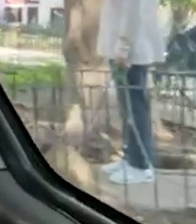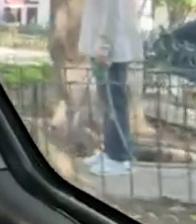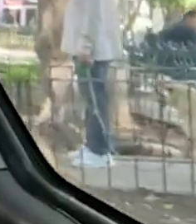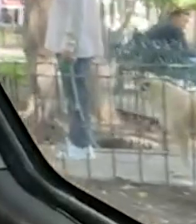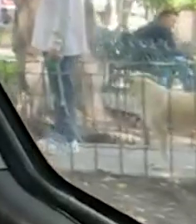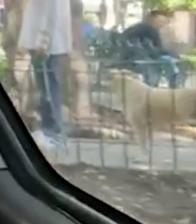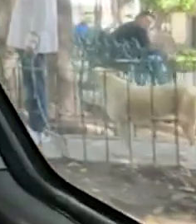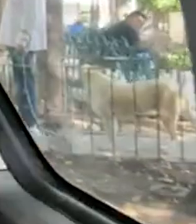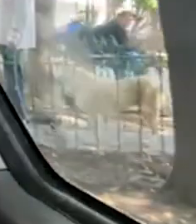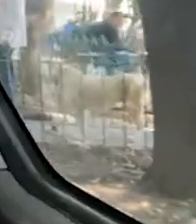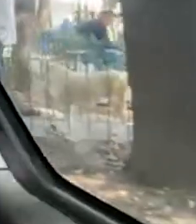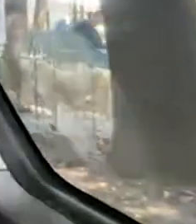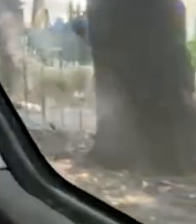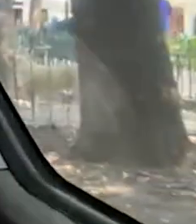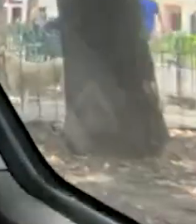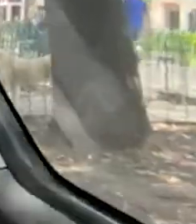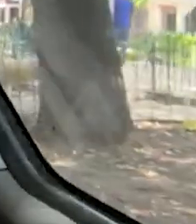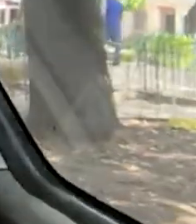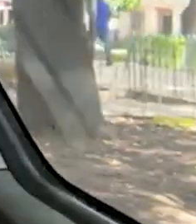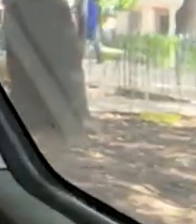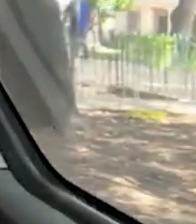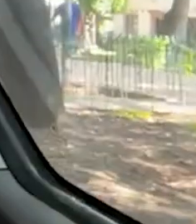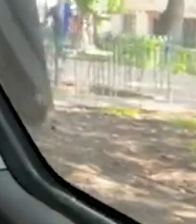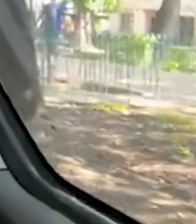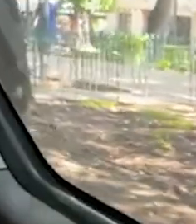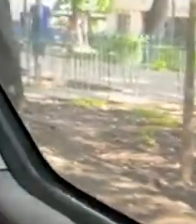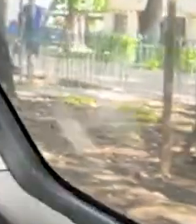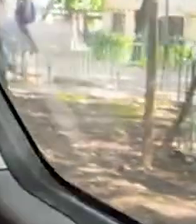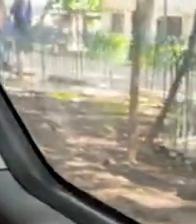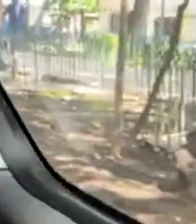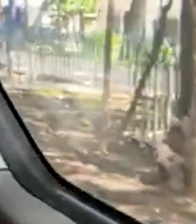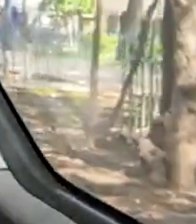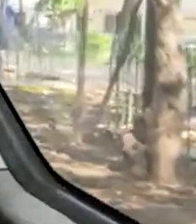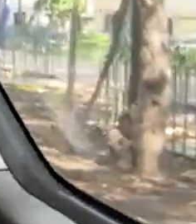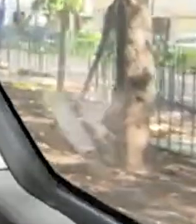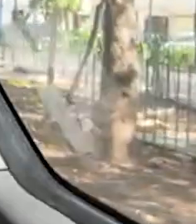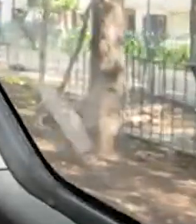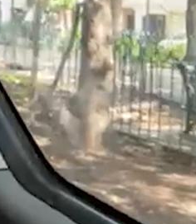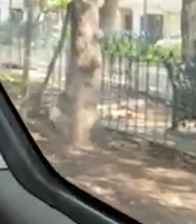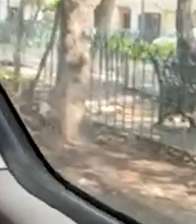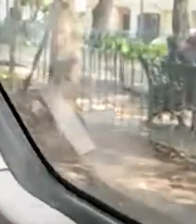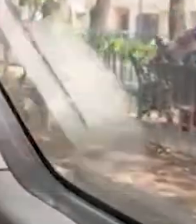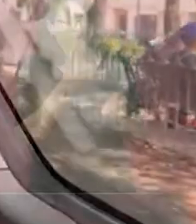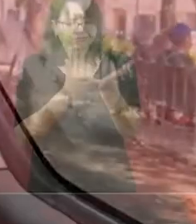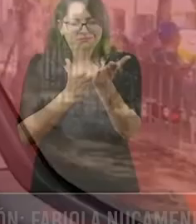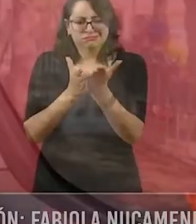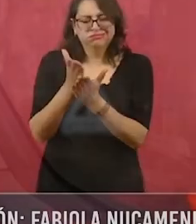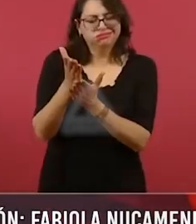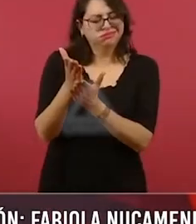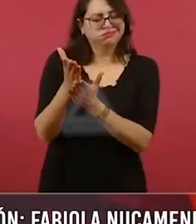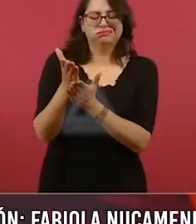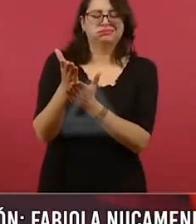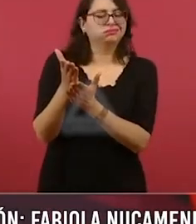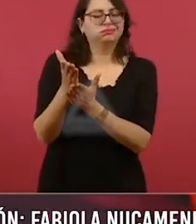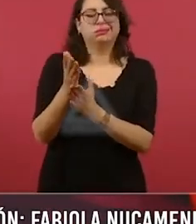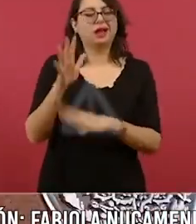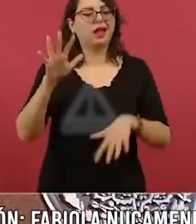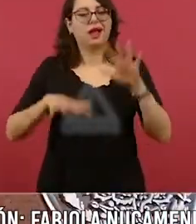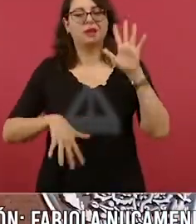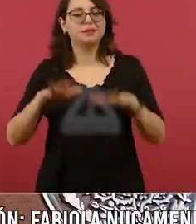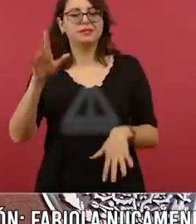13 ni te cases ni te embarques. Pero ¿saben qué? Chiapas bien vale tomar el riesgo.